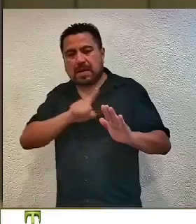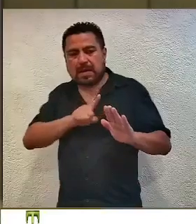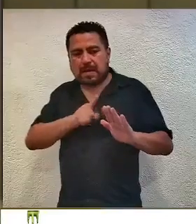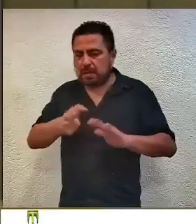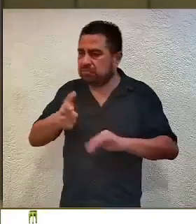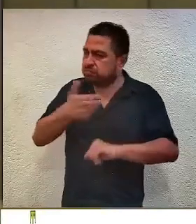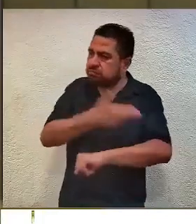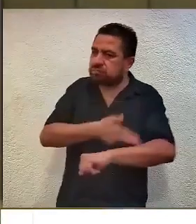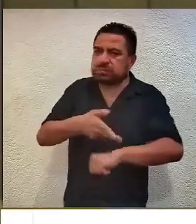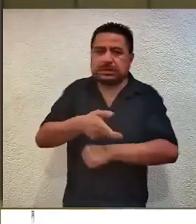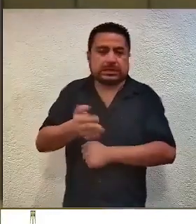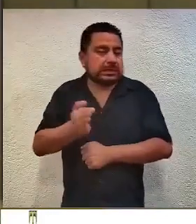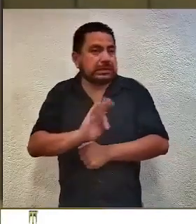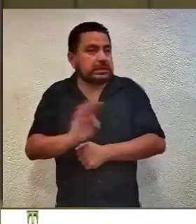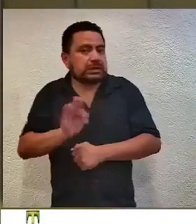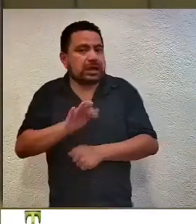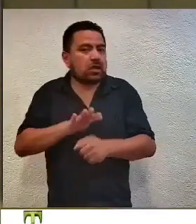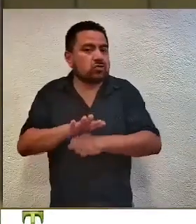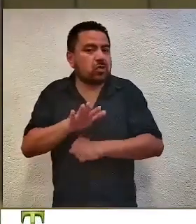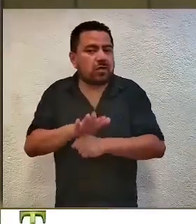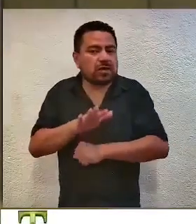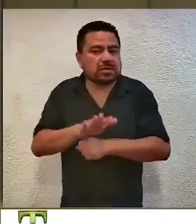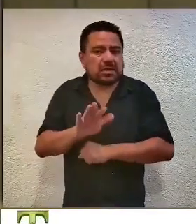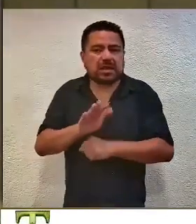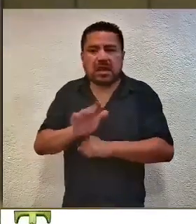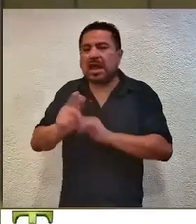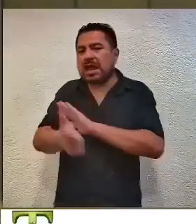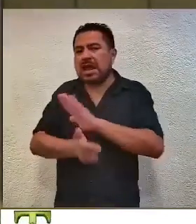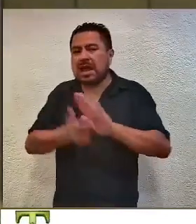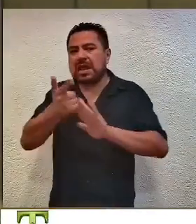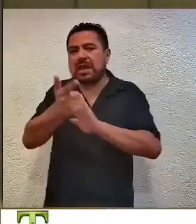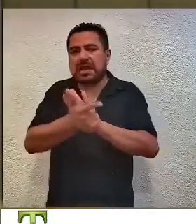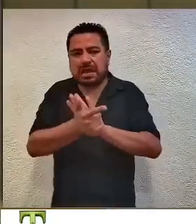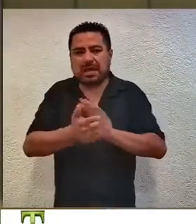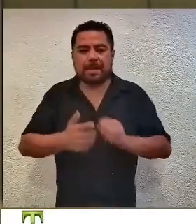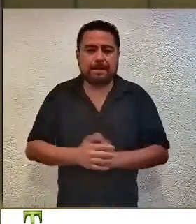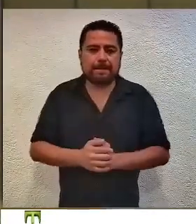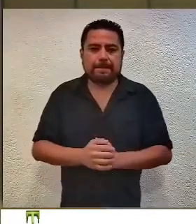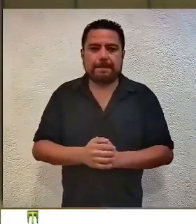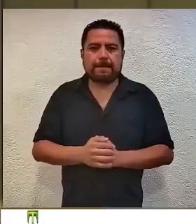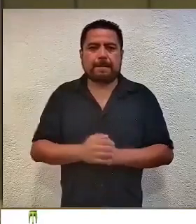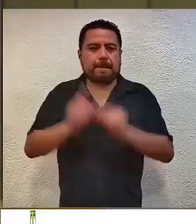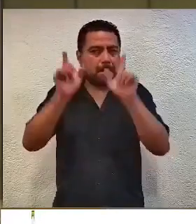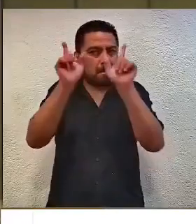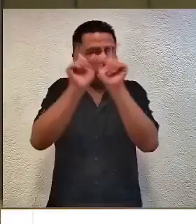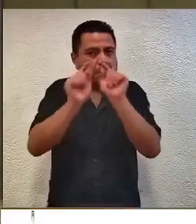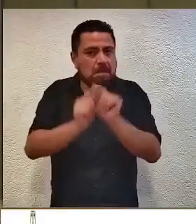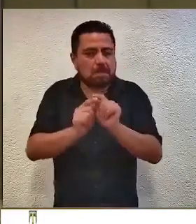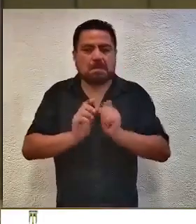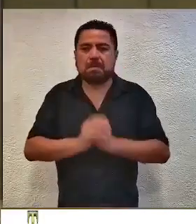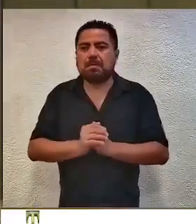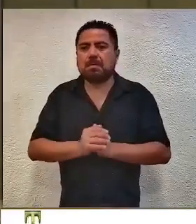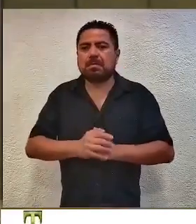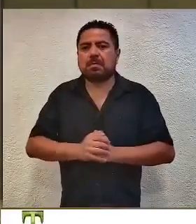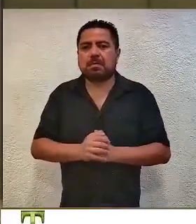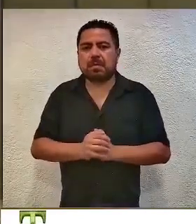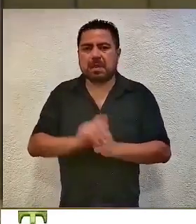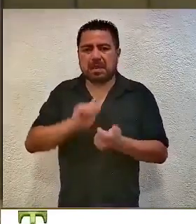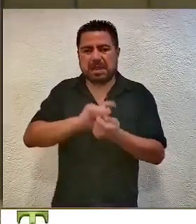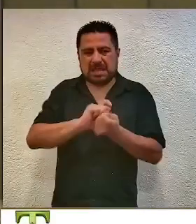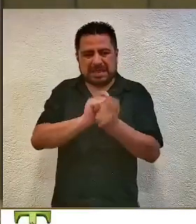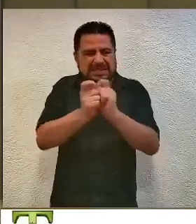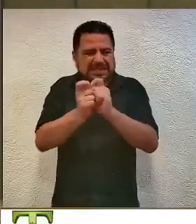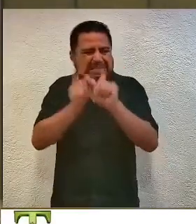en caso de insuficiencia de la ley interna. En conclusión, de una